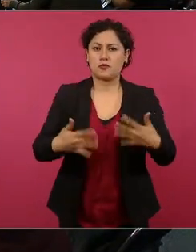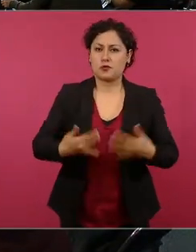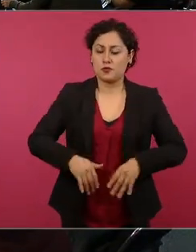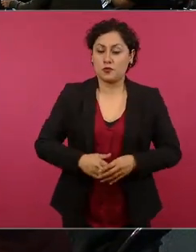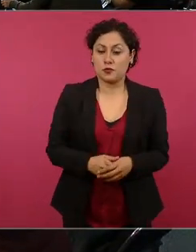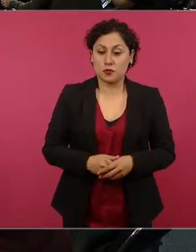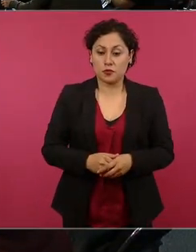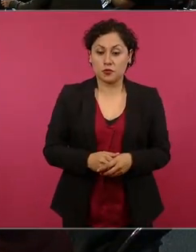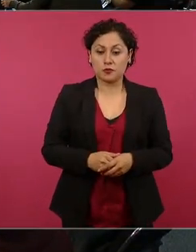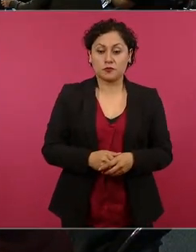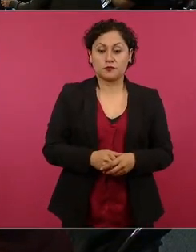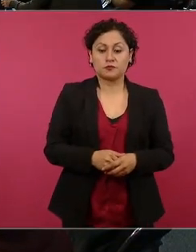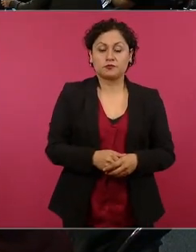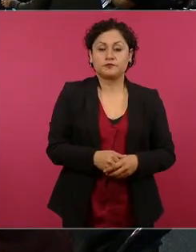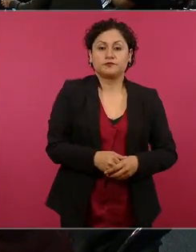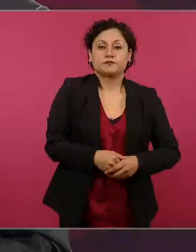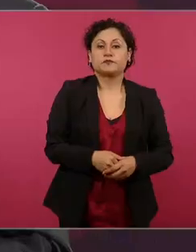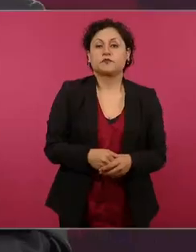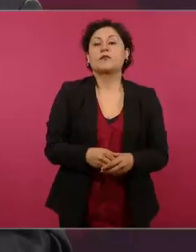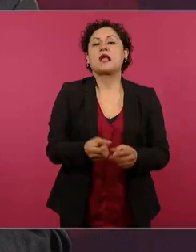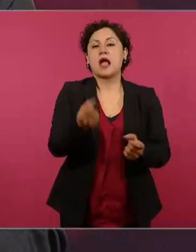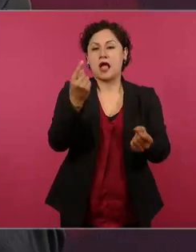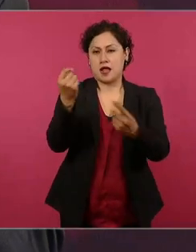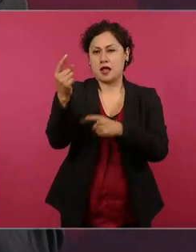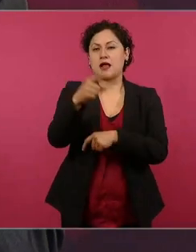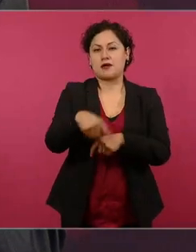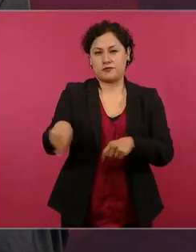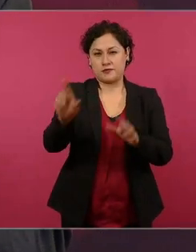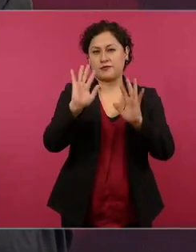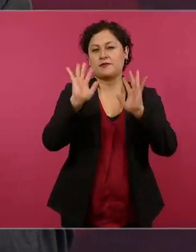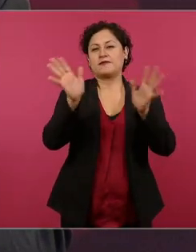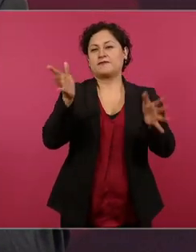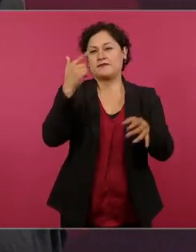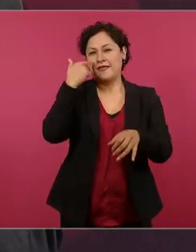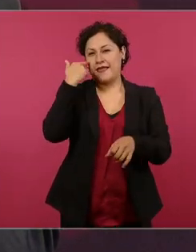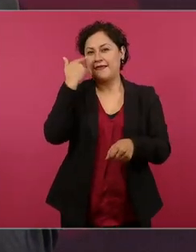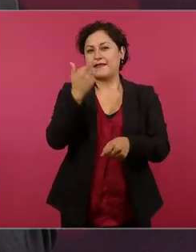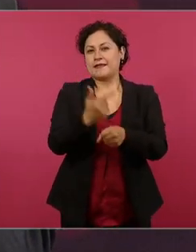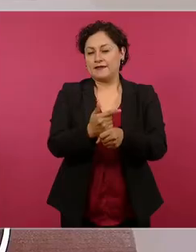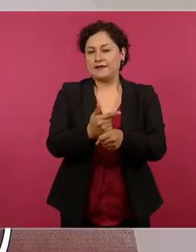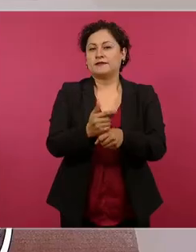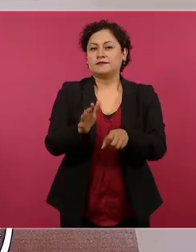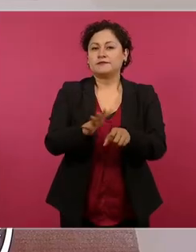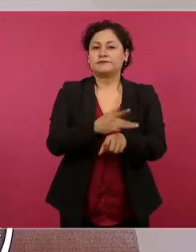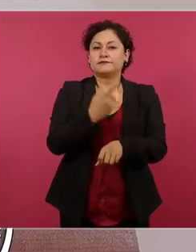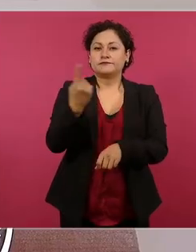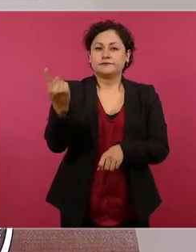algunos se están dando cuenta, porque me da mucho gusto